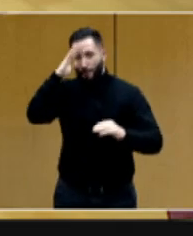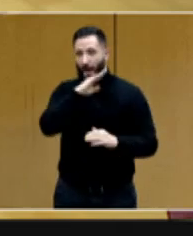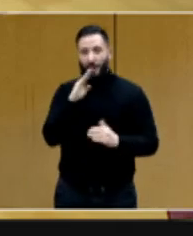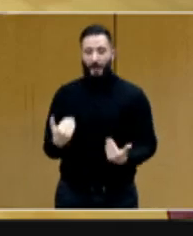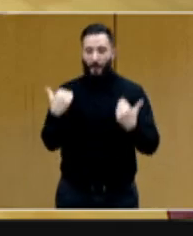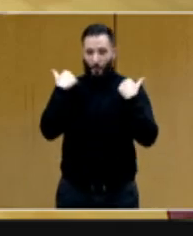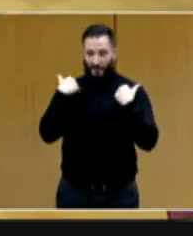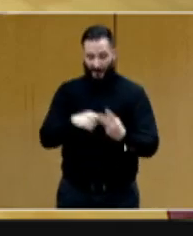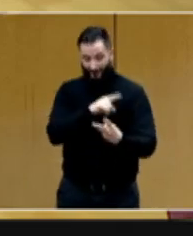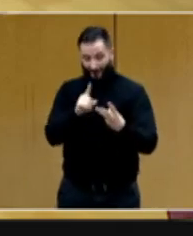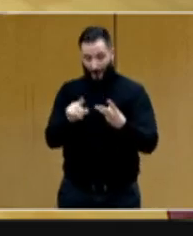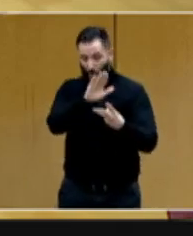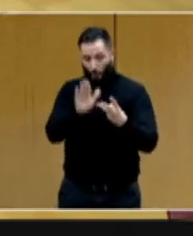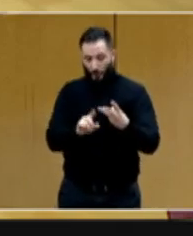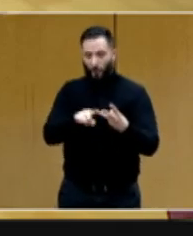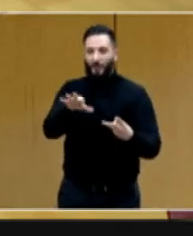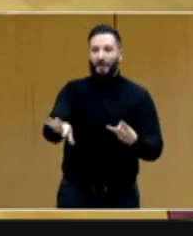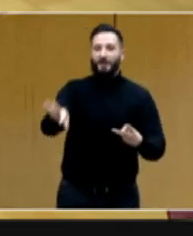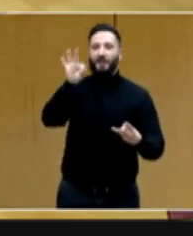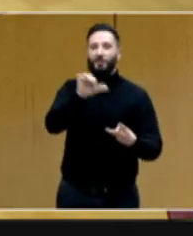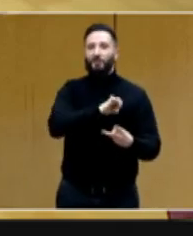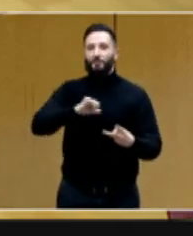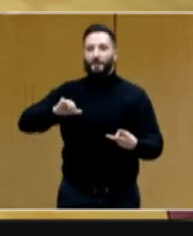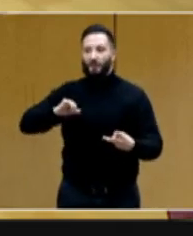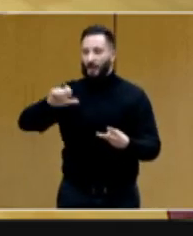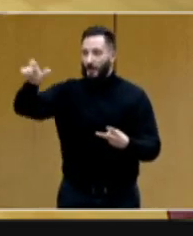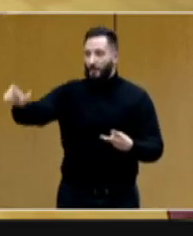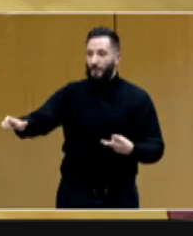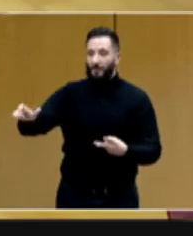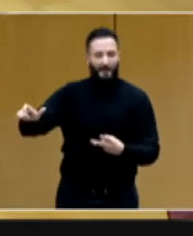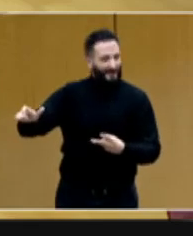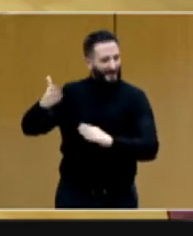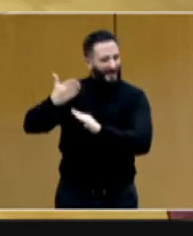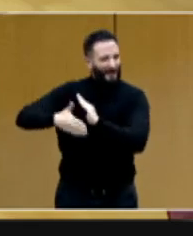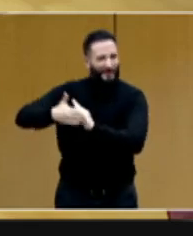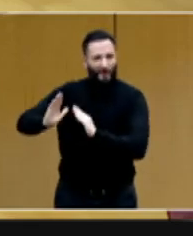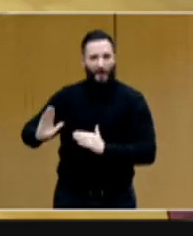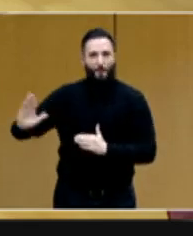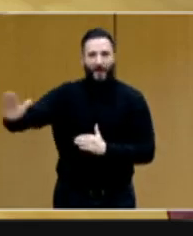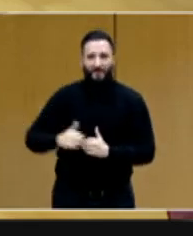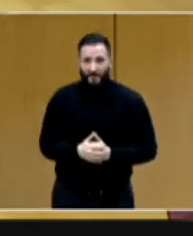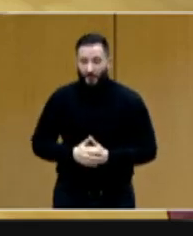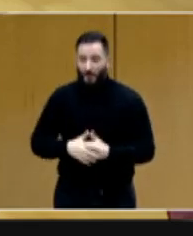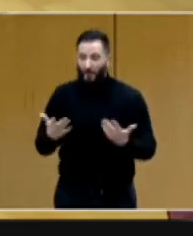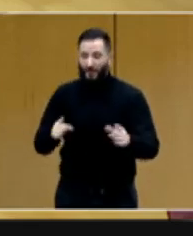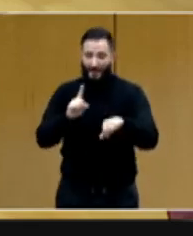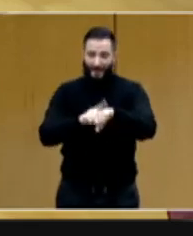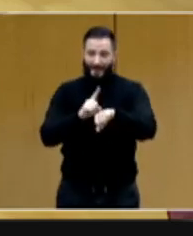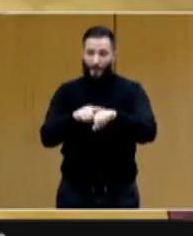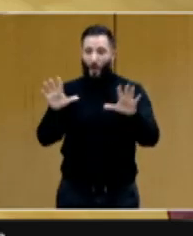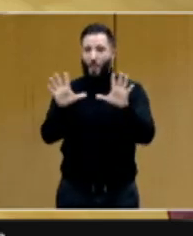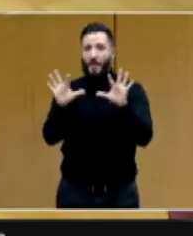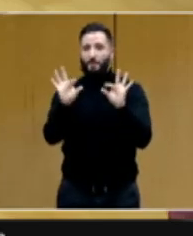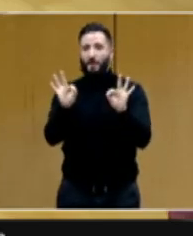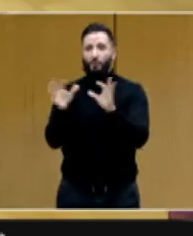decisiones personalísimas que afectan a una persona con limitaciones tenemos como 10 minutos aproximadamente entre